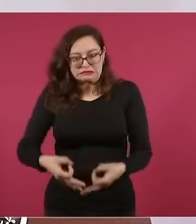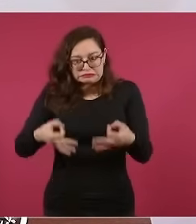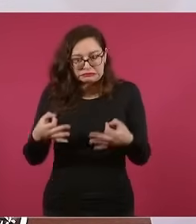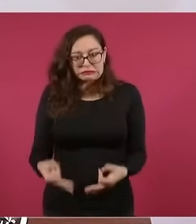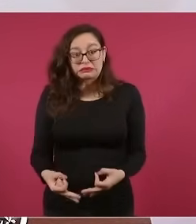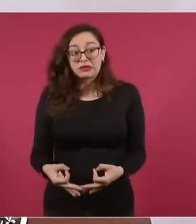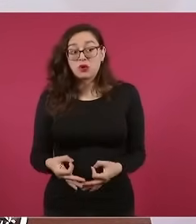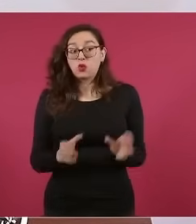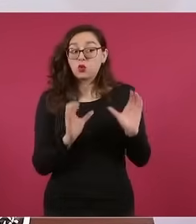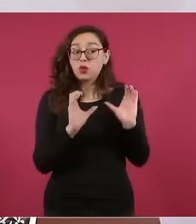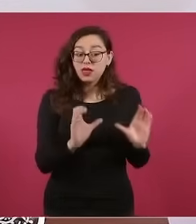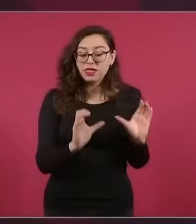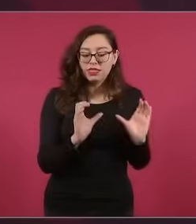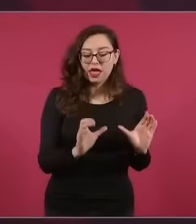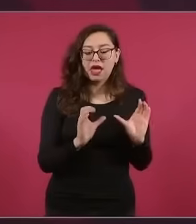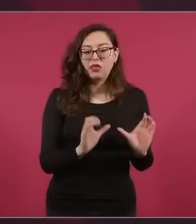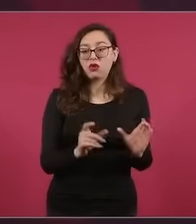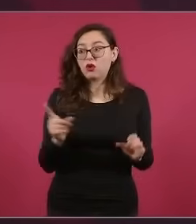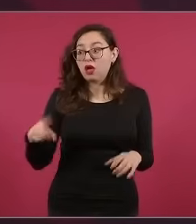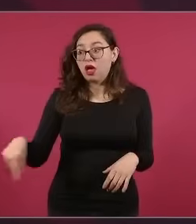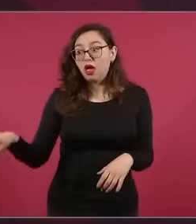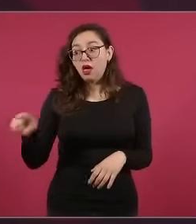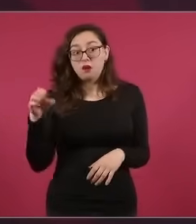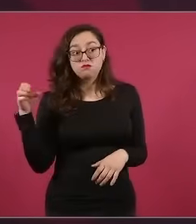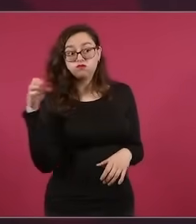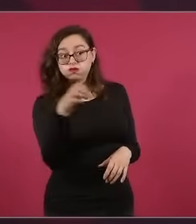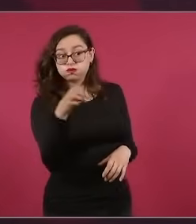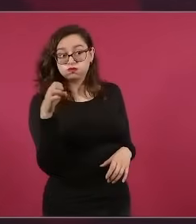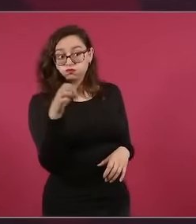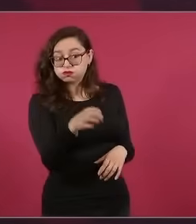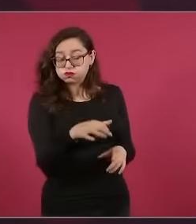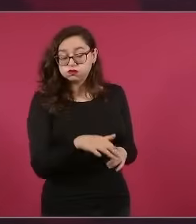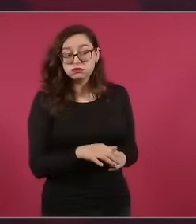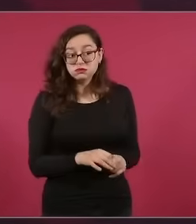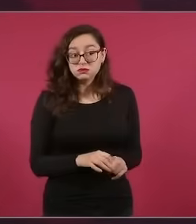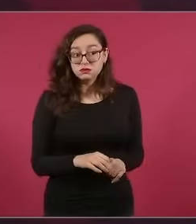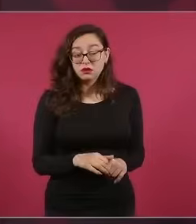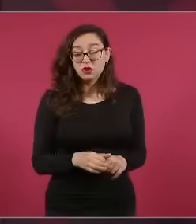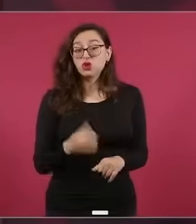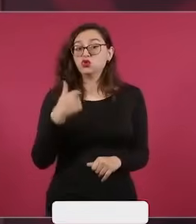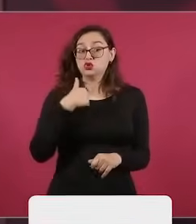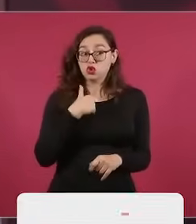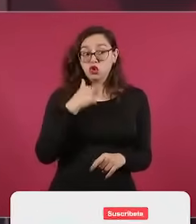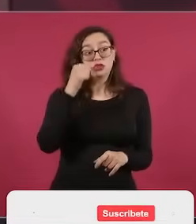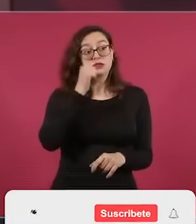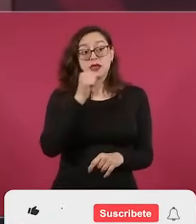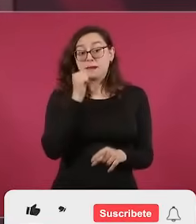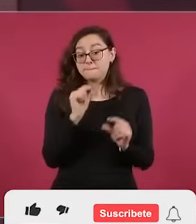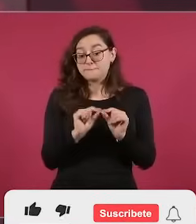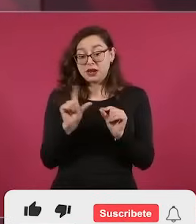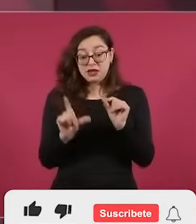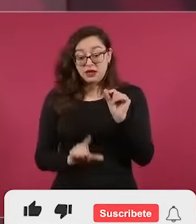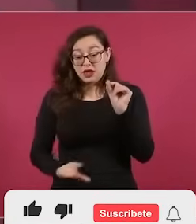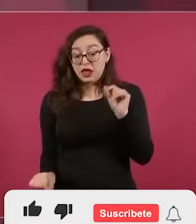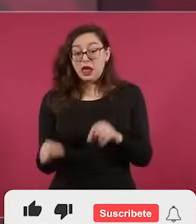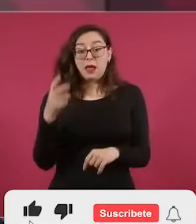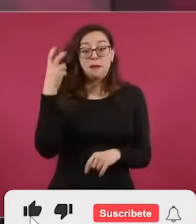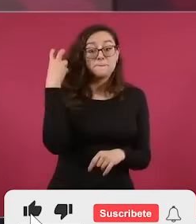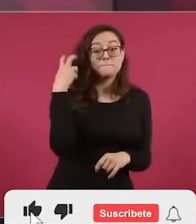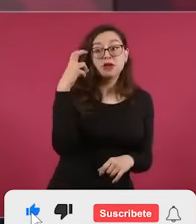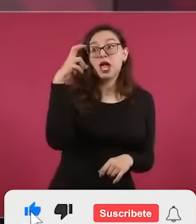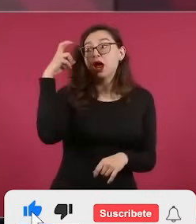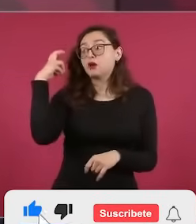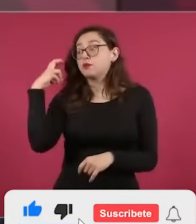Yo estoy siempre visitando los pueblos, escucho a la gente, recojo